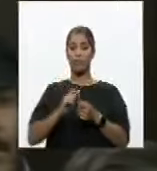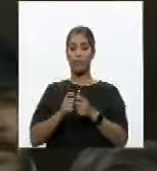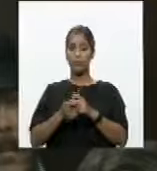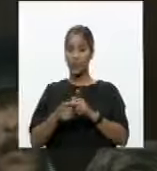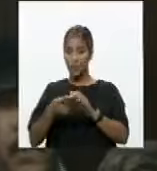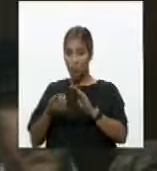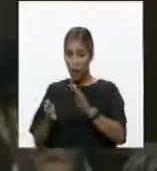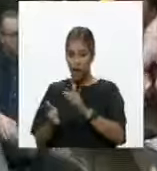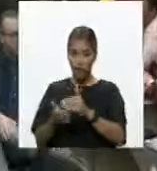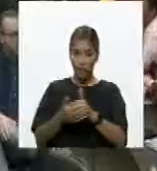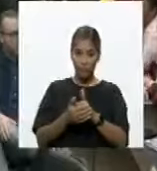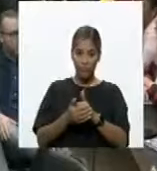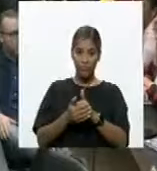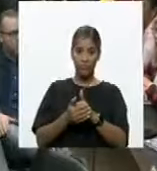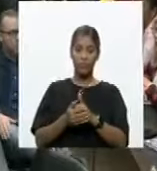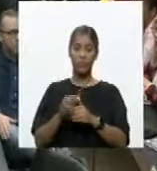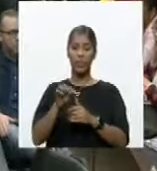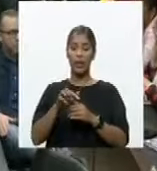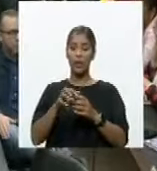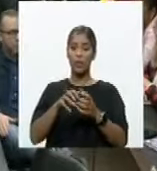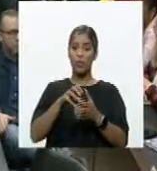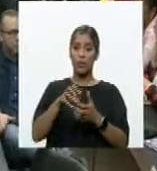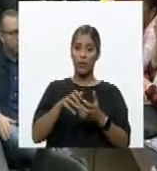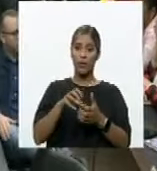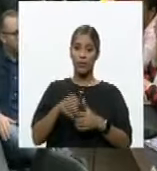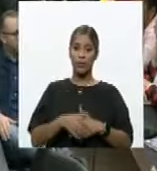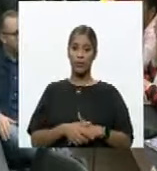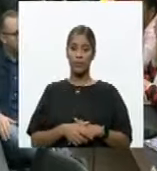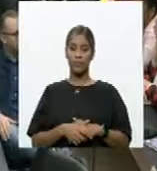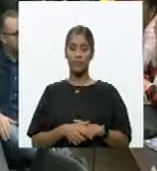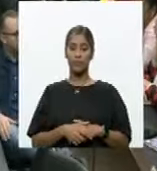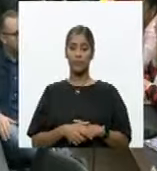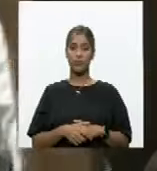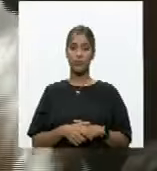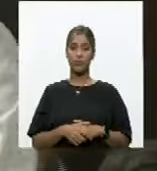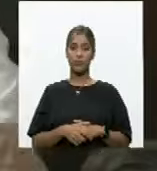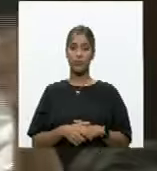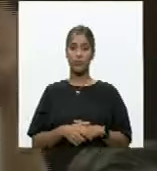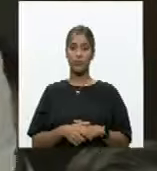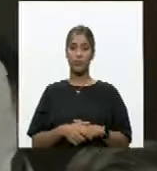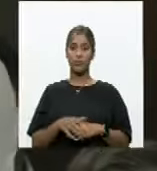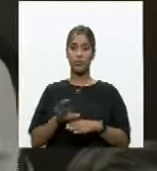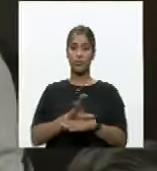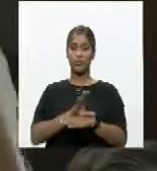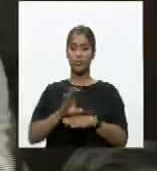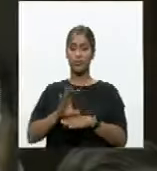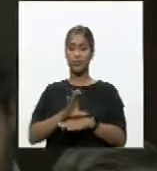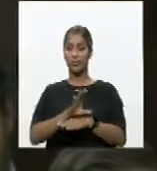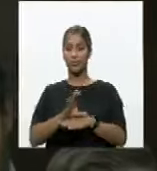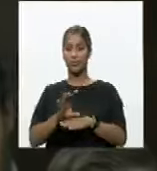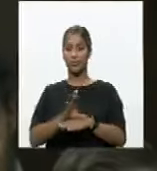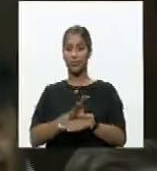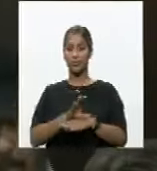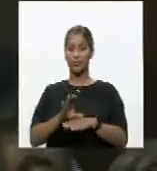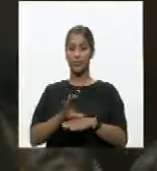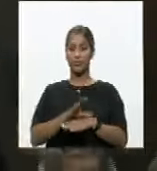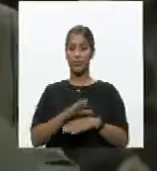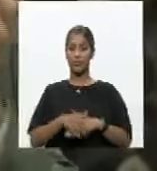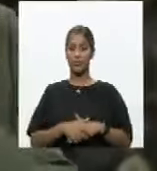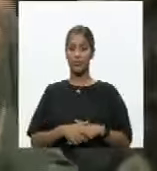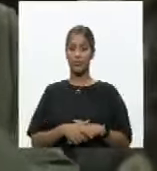la mesa el meollo del problema. Y ñi, ñi, ñi, ñi, ñi, ñi, ñi, ñi, ñi, ñi,